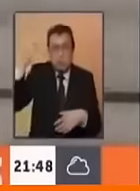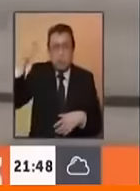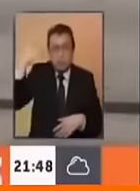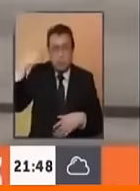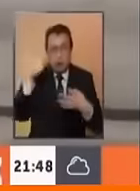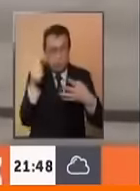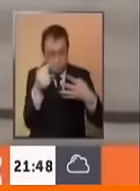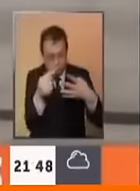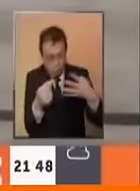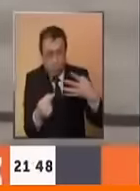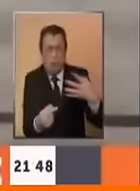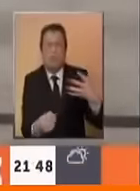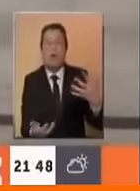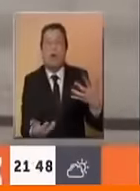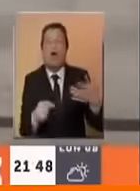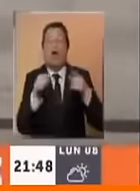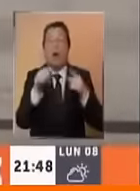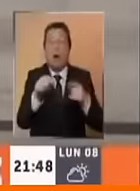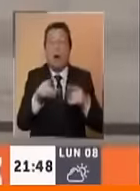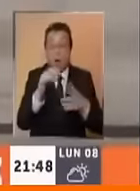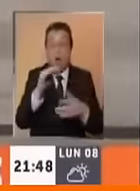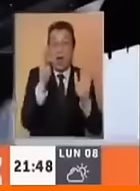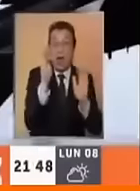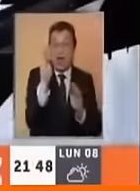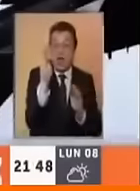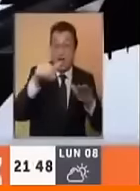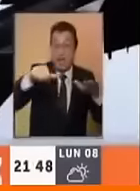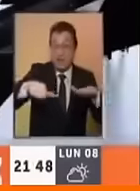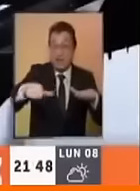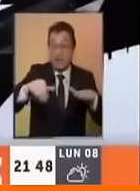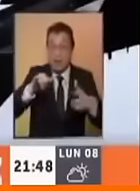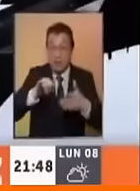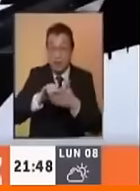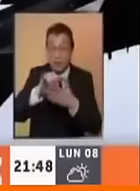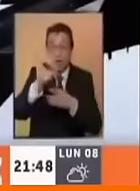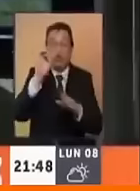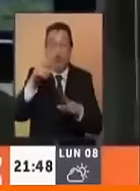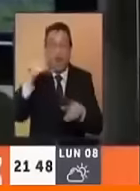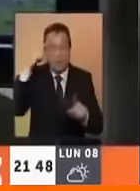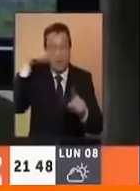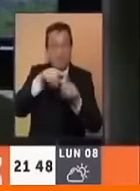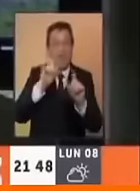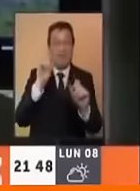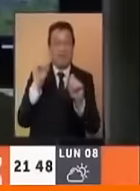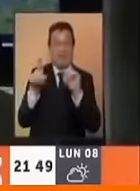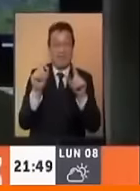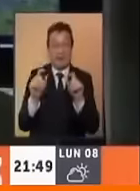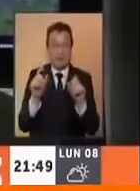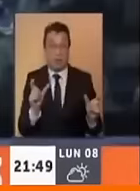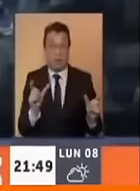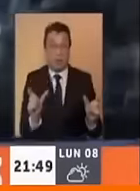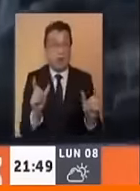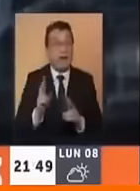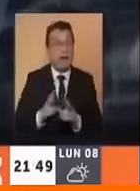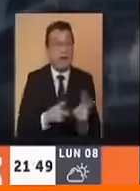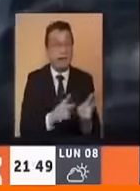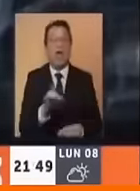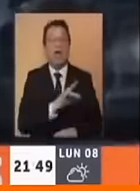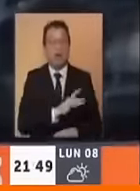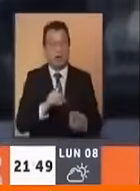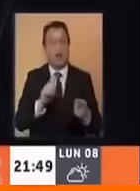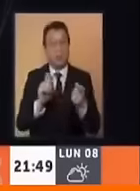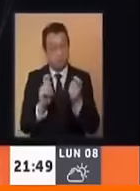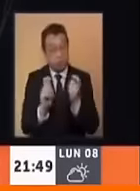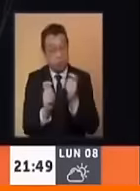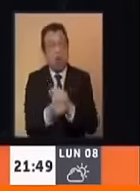clasificadas. Pero por mucho que la flota de F-16 esté destinada principalmente a defensa y disuasión, en Chile se han adaptado también